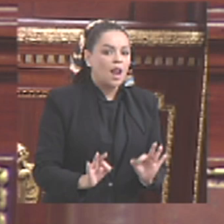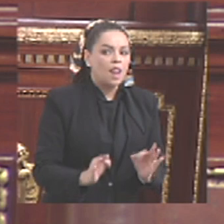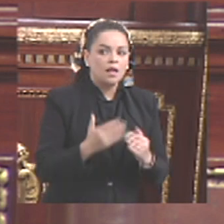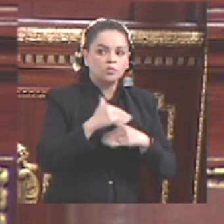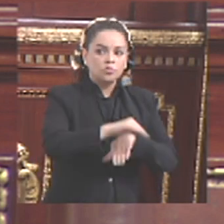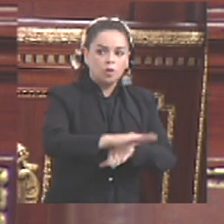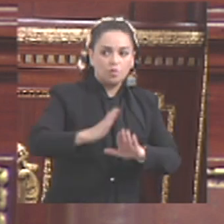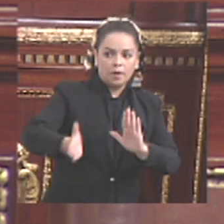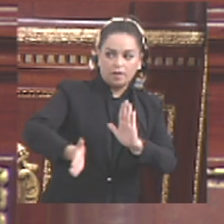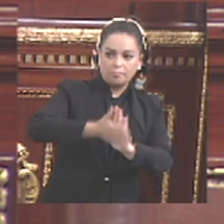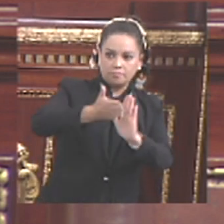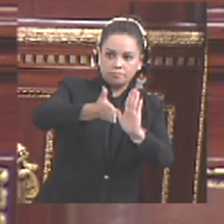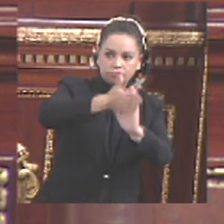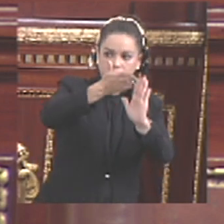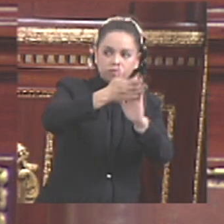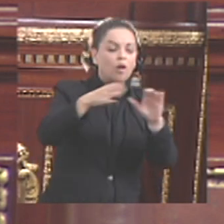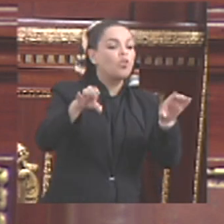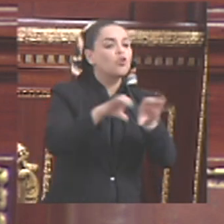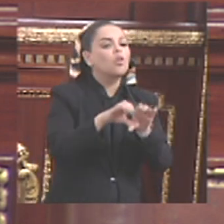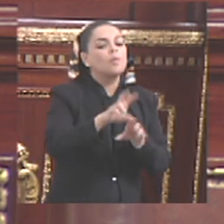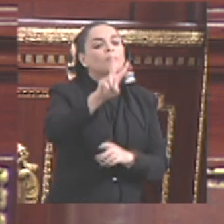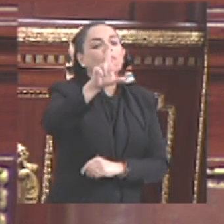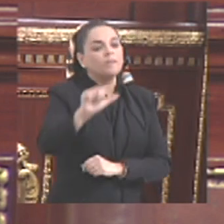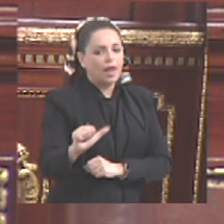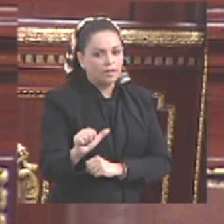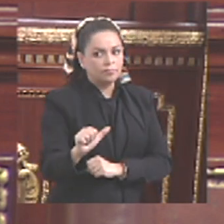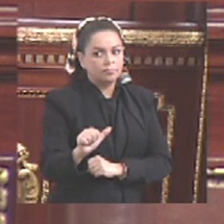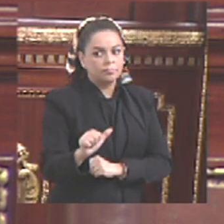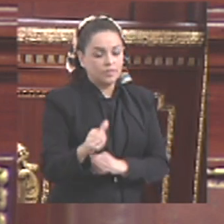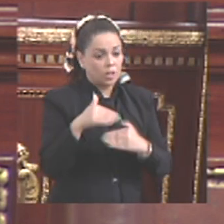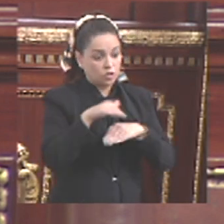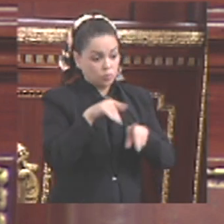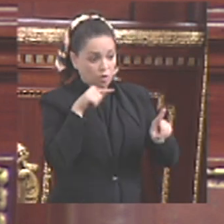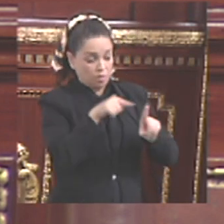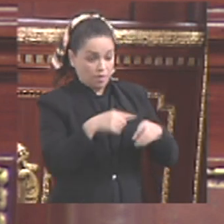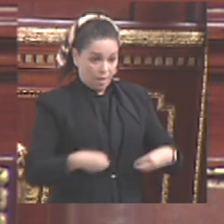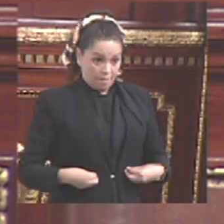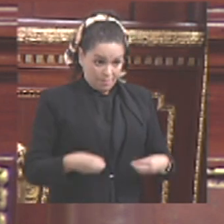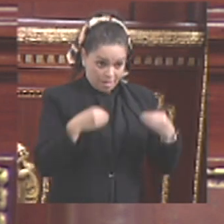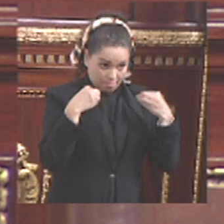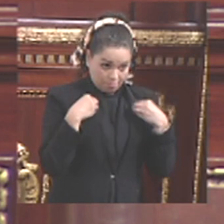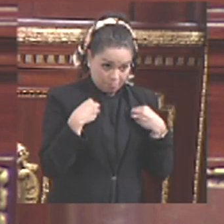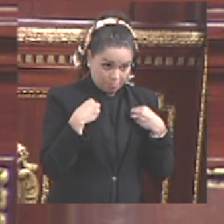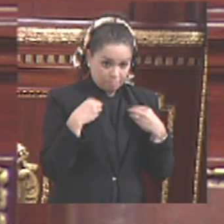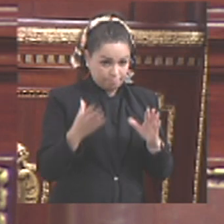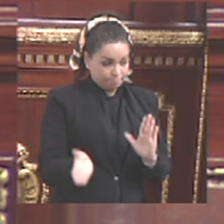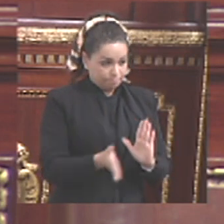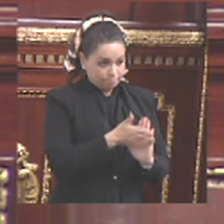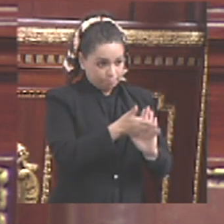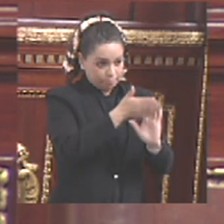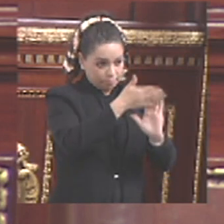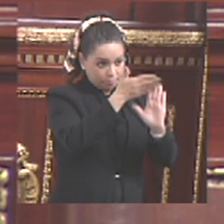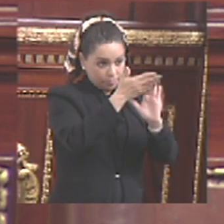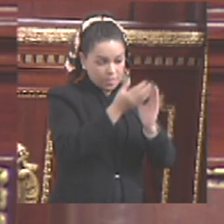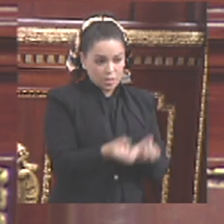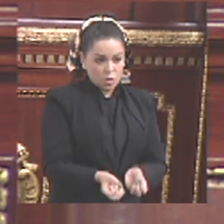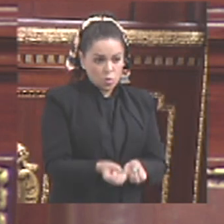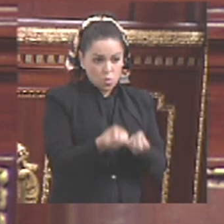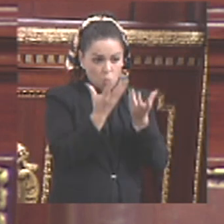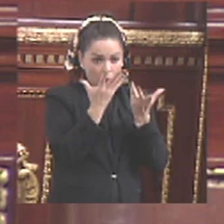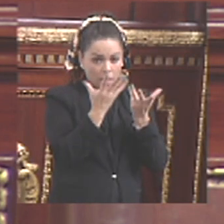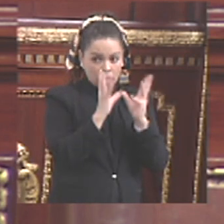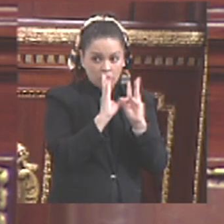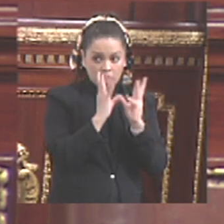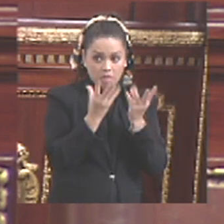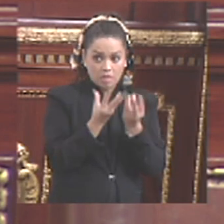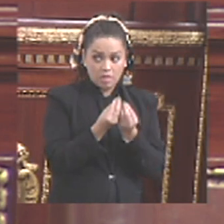reconstrucción. En materia de vivienda, la reconstrucción lleva el 92% de